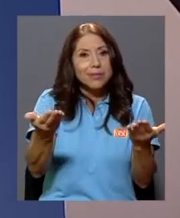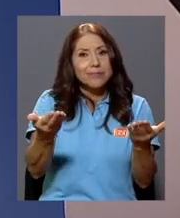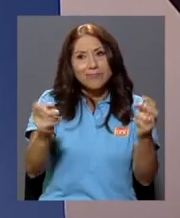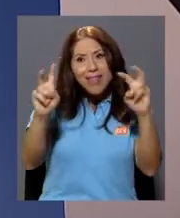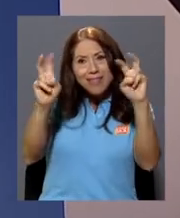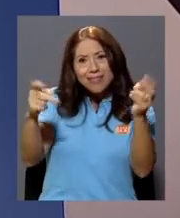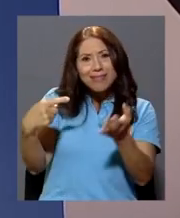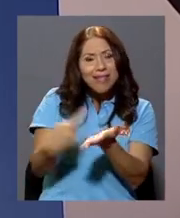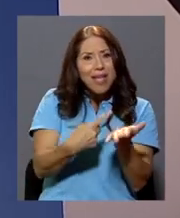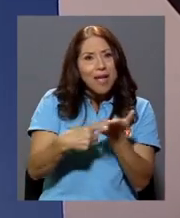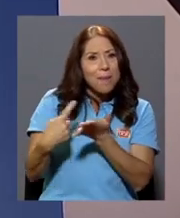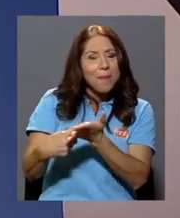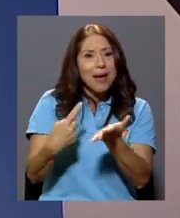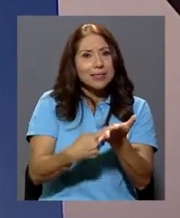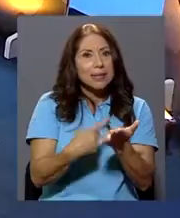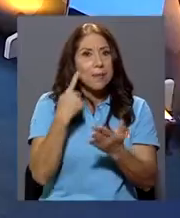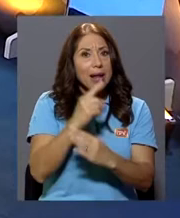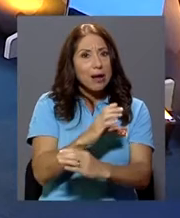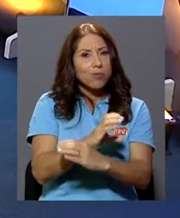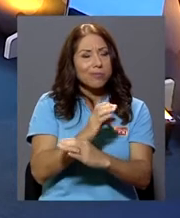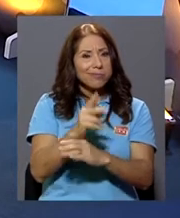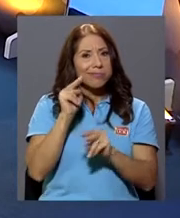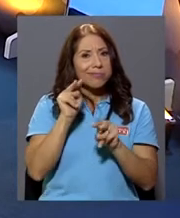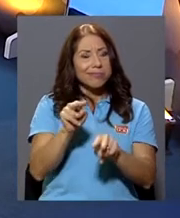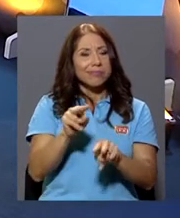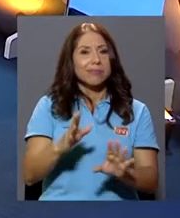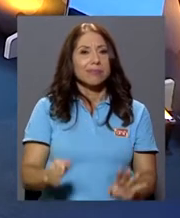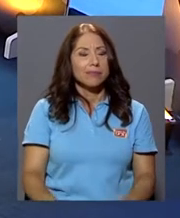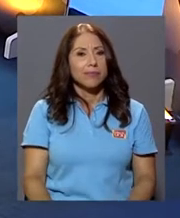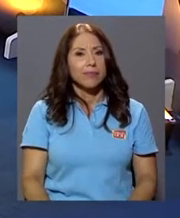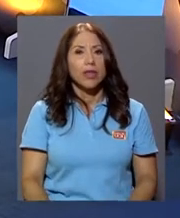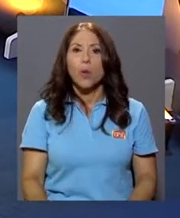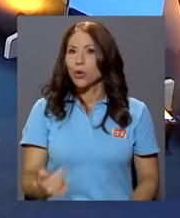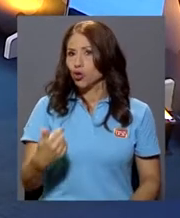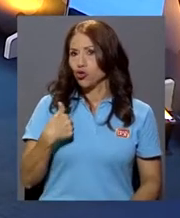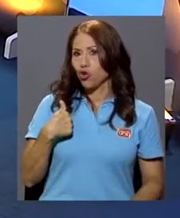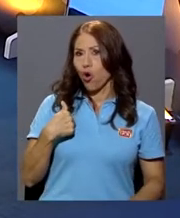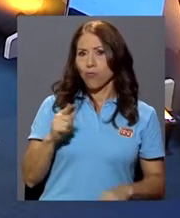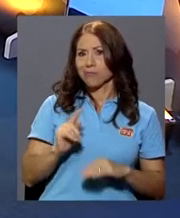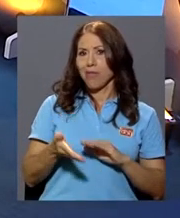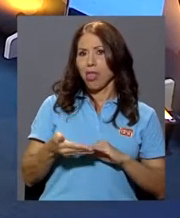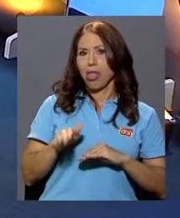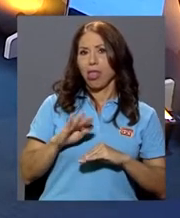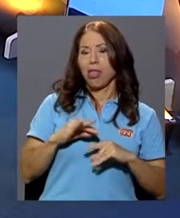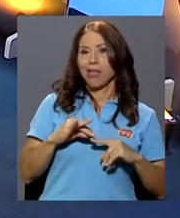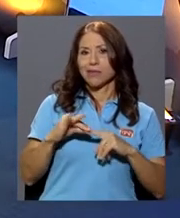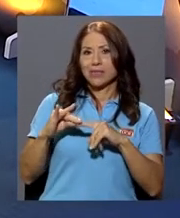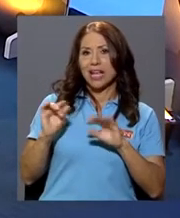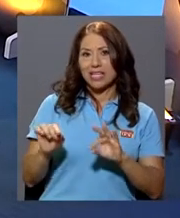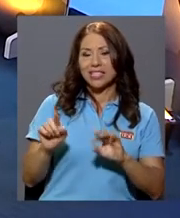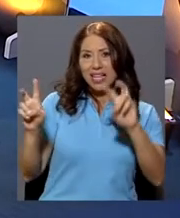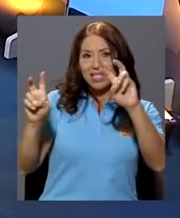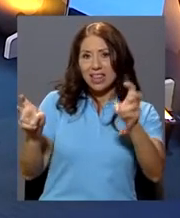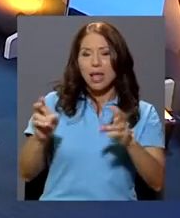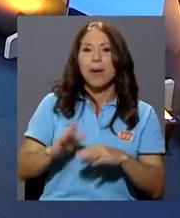temas que de algún sí modo salvaguarde esa realidad? Sí, yo no soy un especialista en ese tema